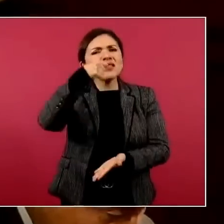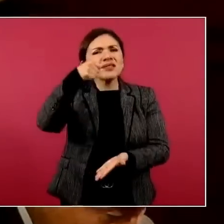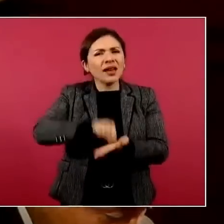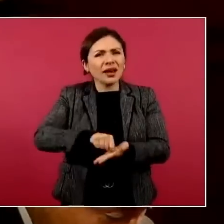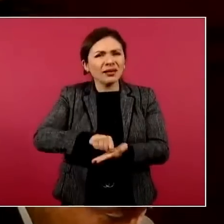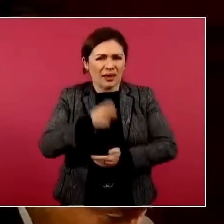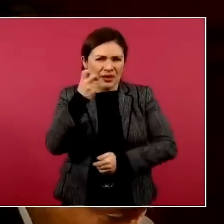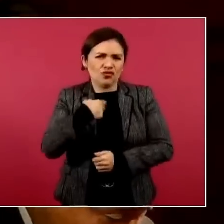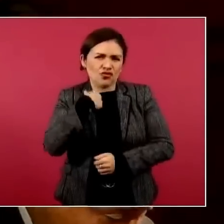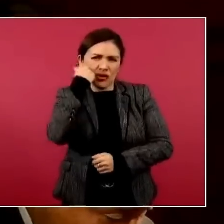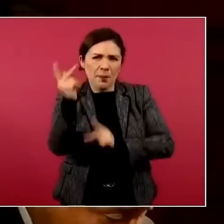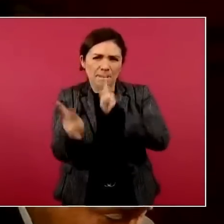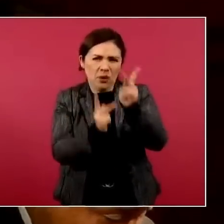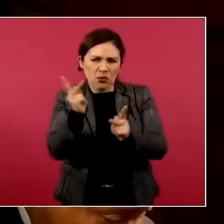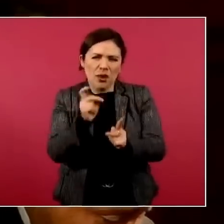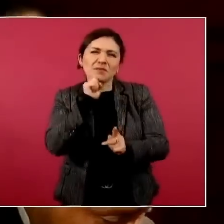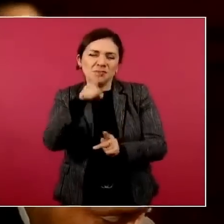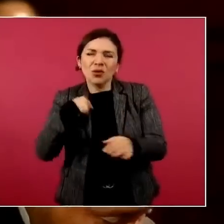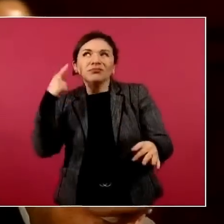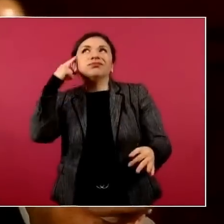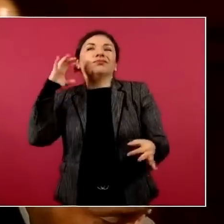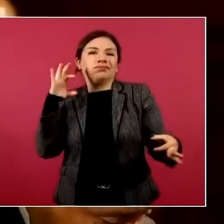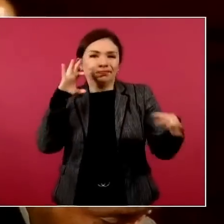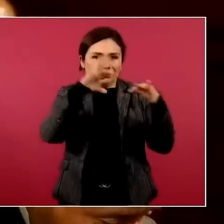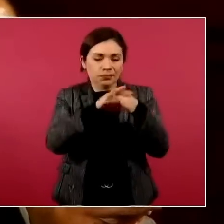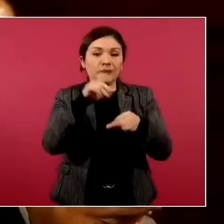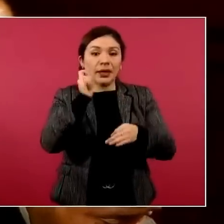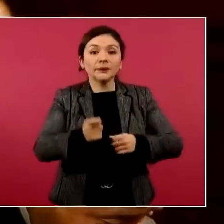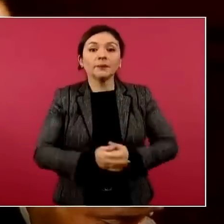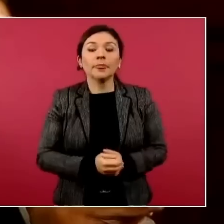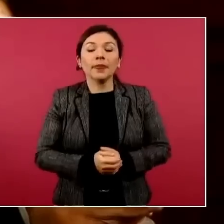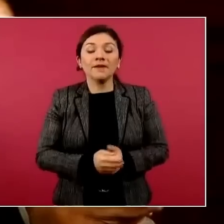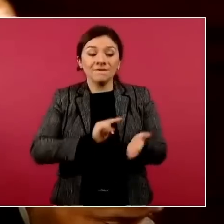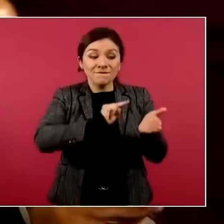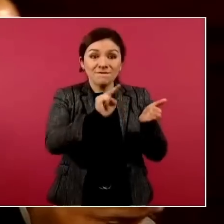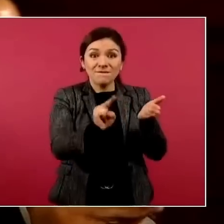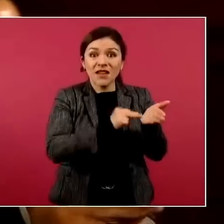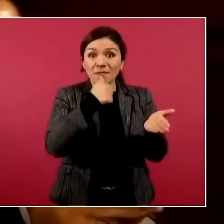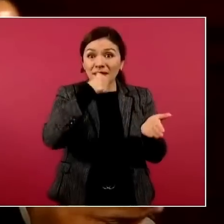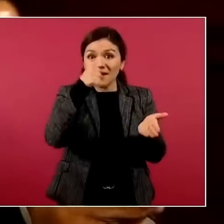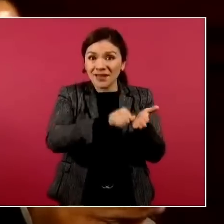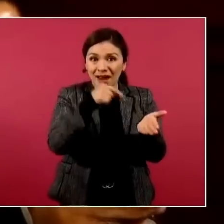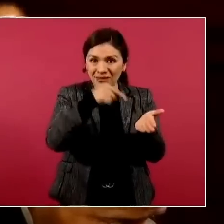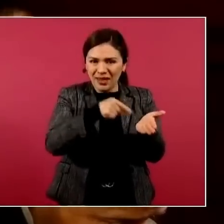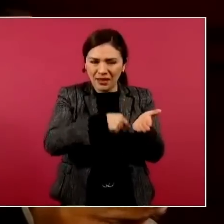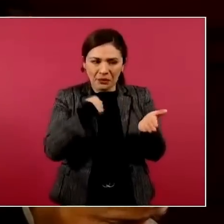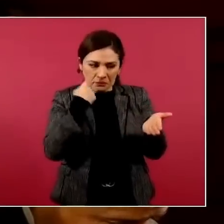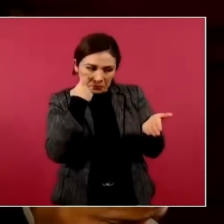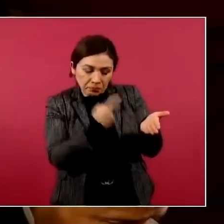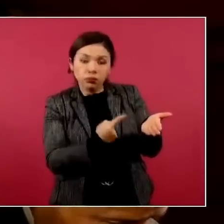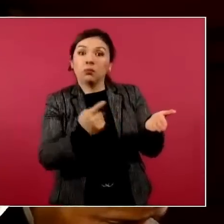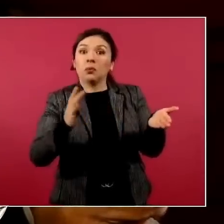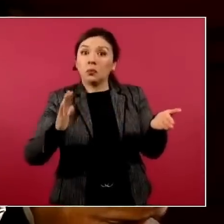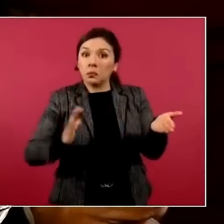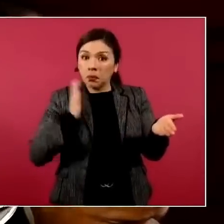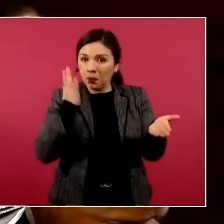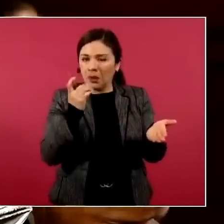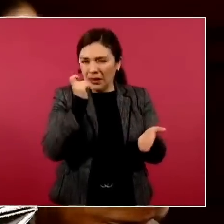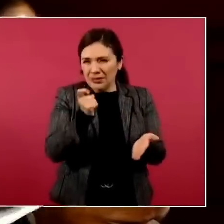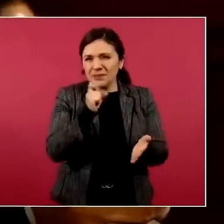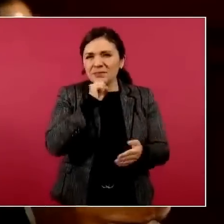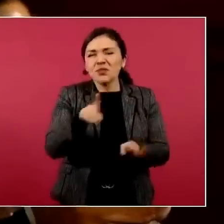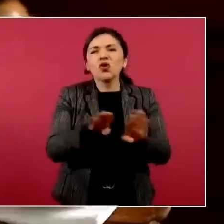comentarle, y eso por eso lo ligo, quienes firman esta carta, me llama la atención, cuestionando el tema de